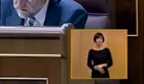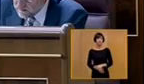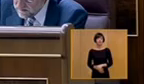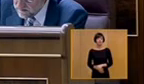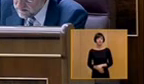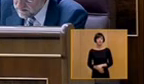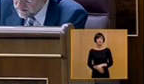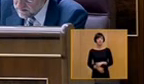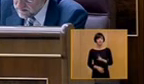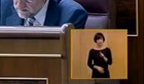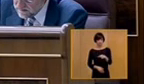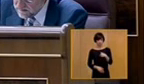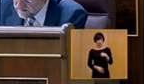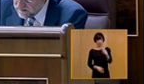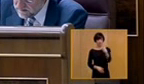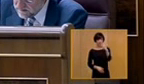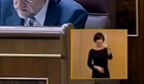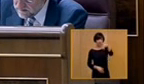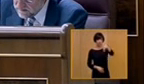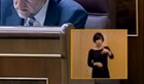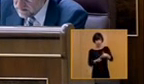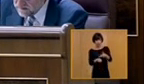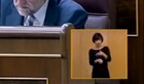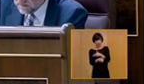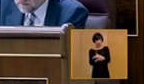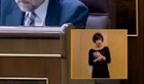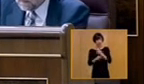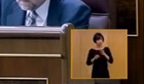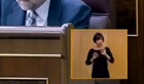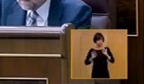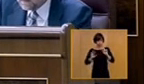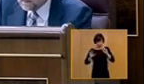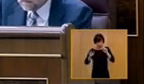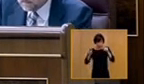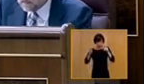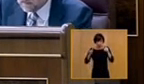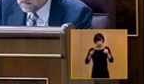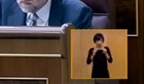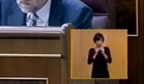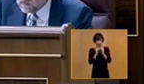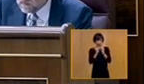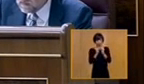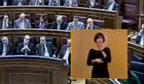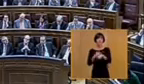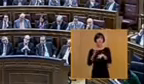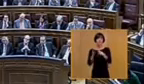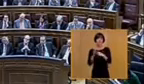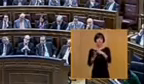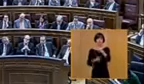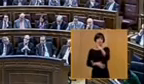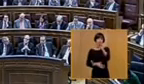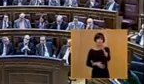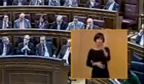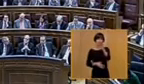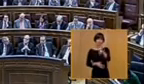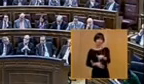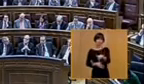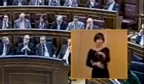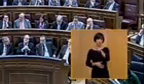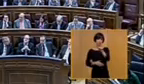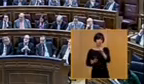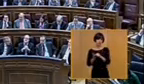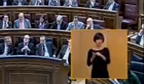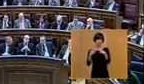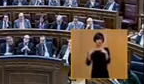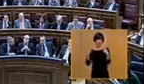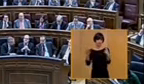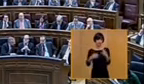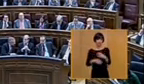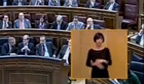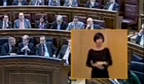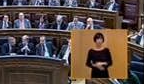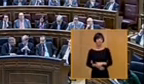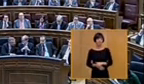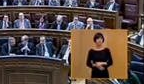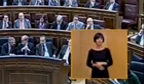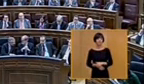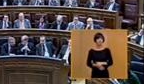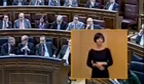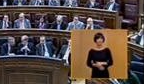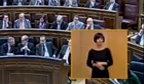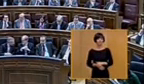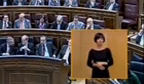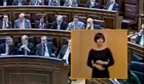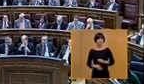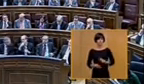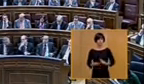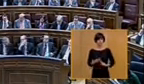El presidente pide la colaboración de todos ahora que es cuando más se necesita su esfuerzo y reduce las previsiones de crecimiento para el año que viene. Por